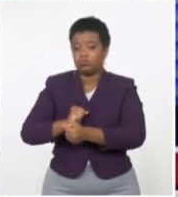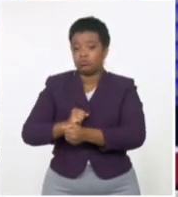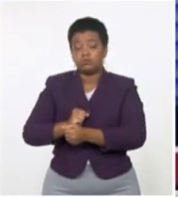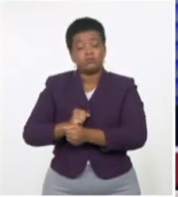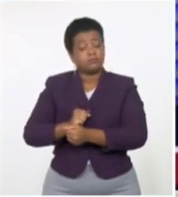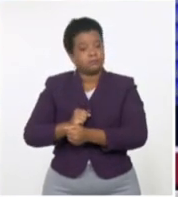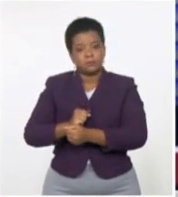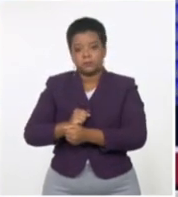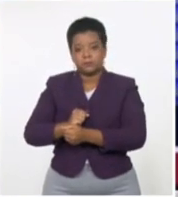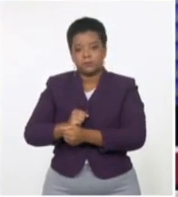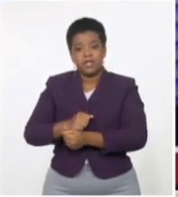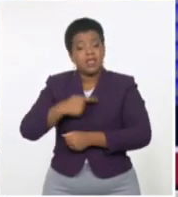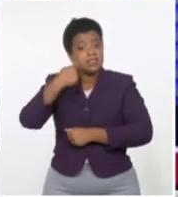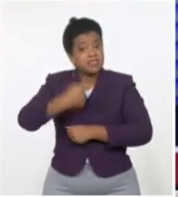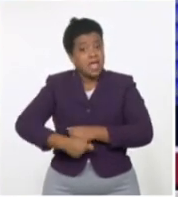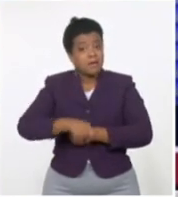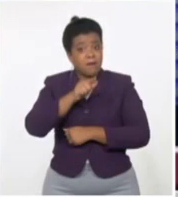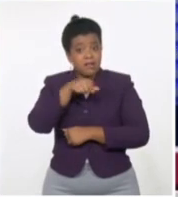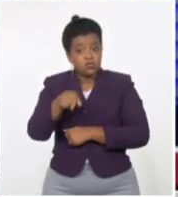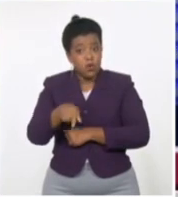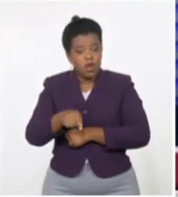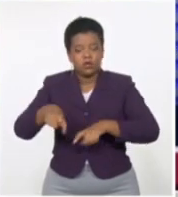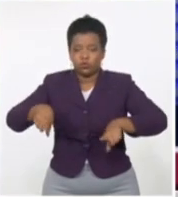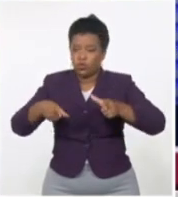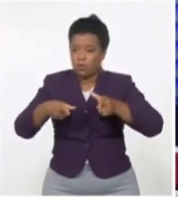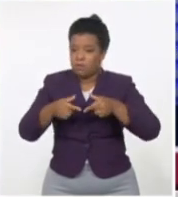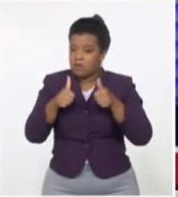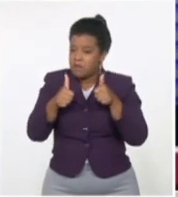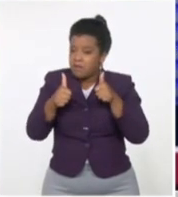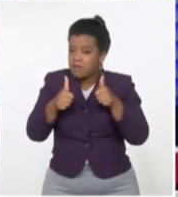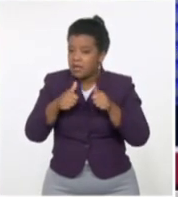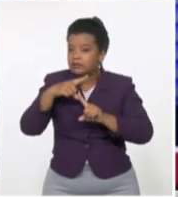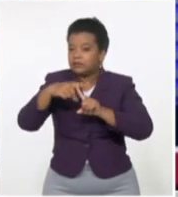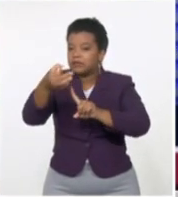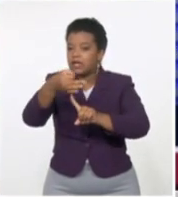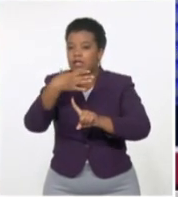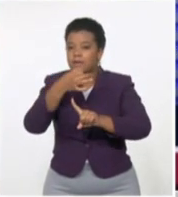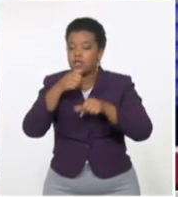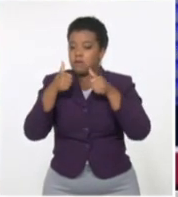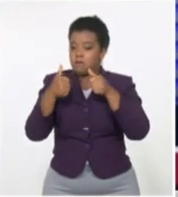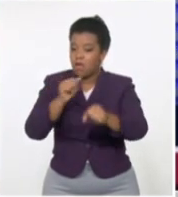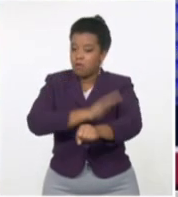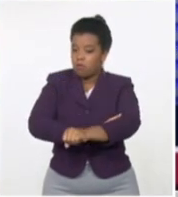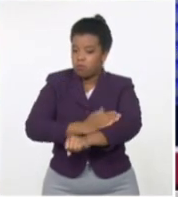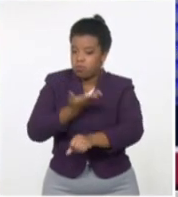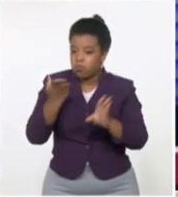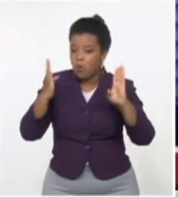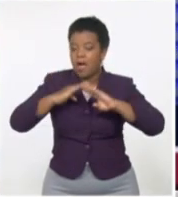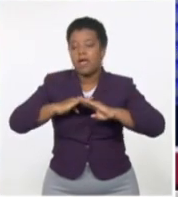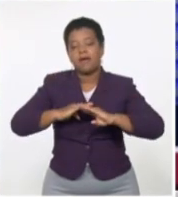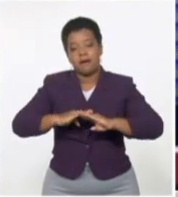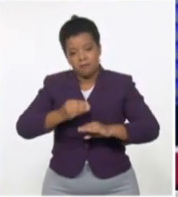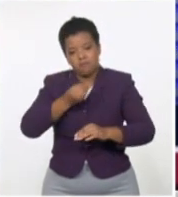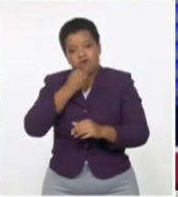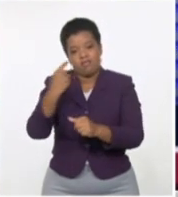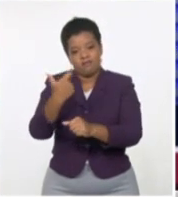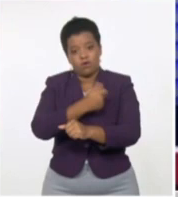tratamientos al dedillo para que puedan entrar en la intervención. Por ejemplo, el